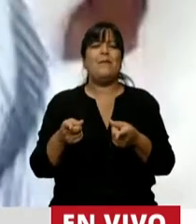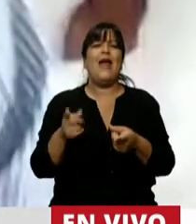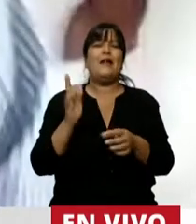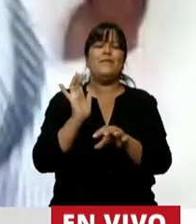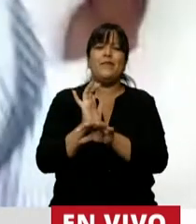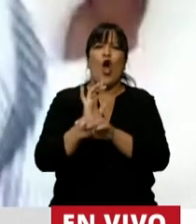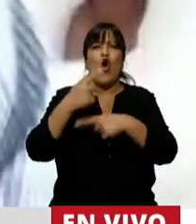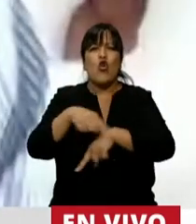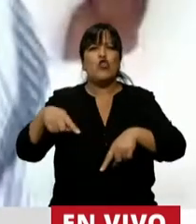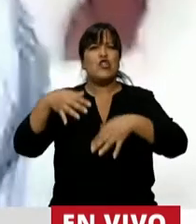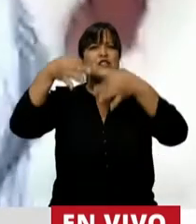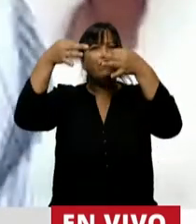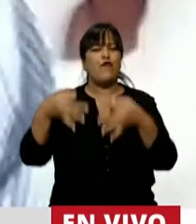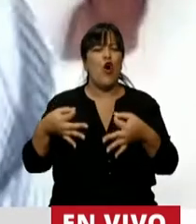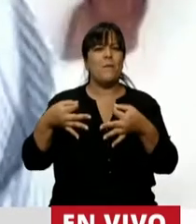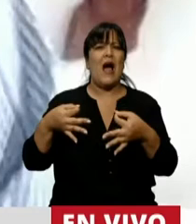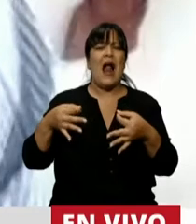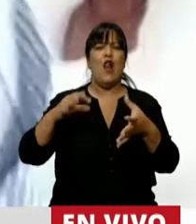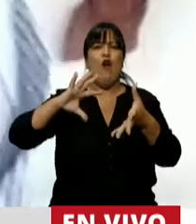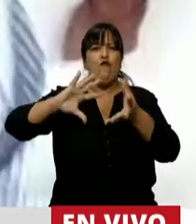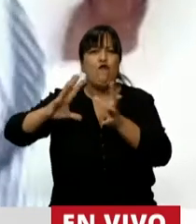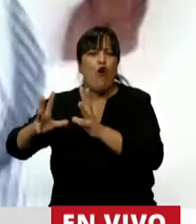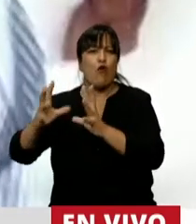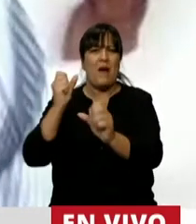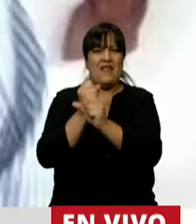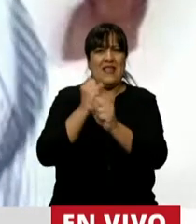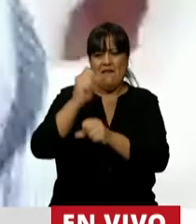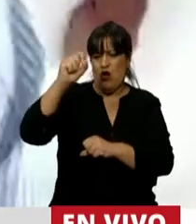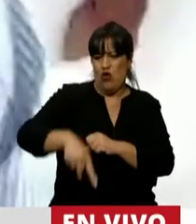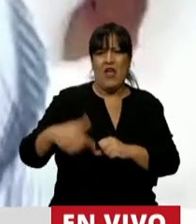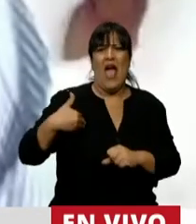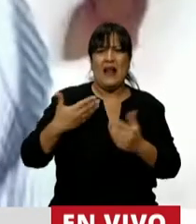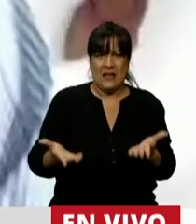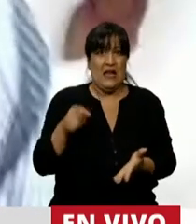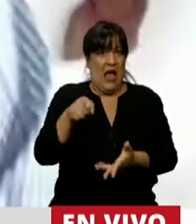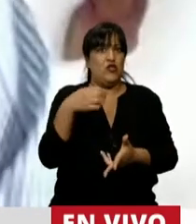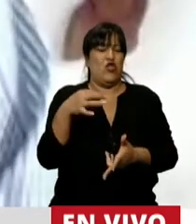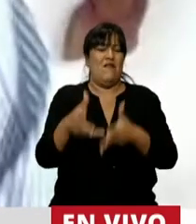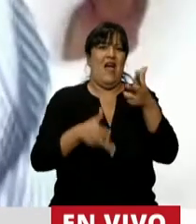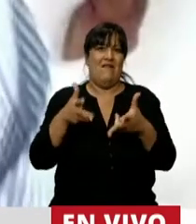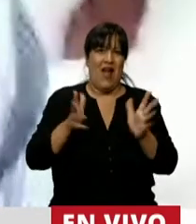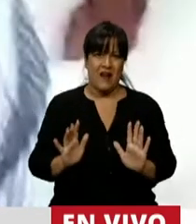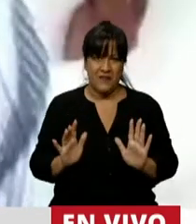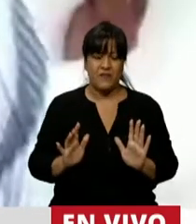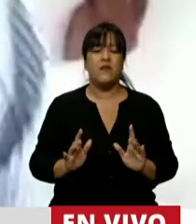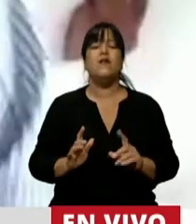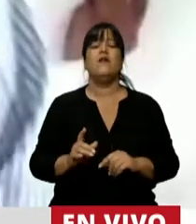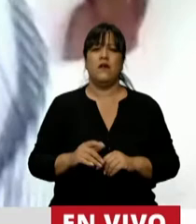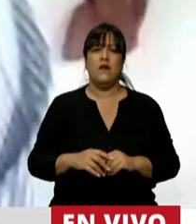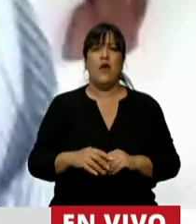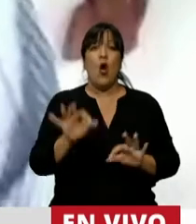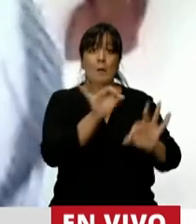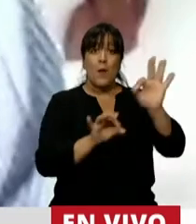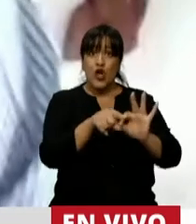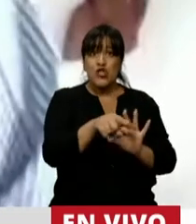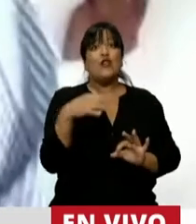las formalidades y modalidades del trabajo en la Argentina. Tiene que también abordar el